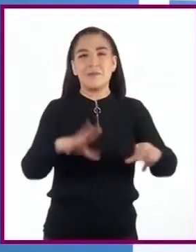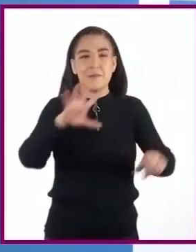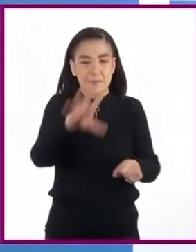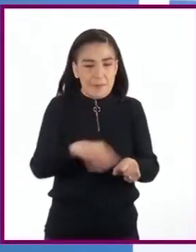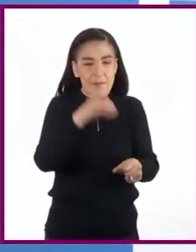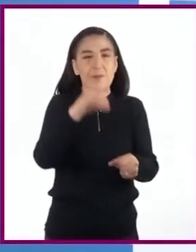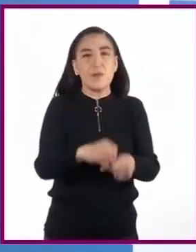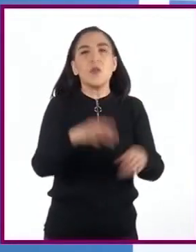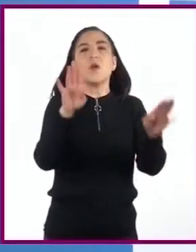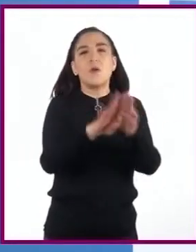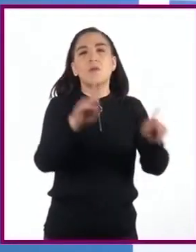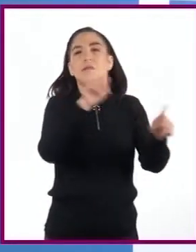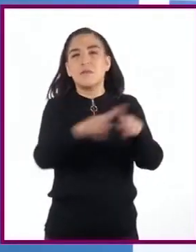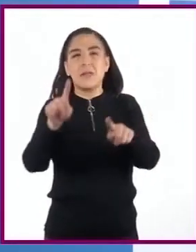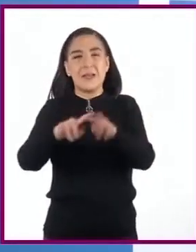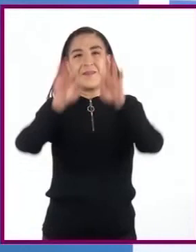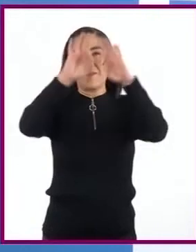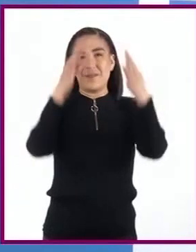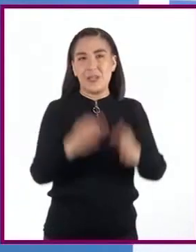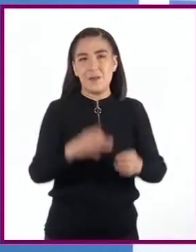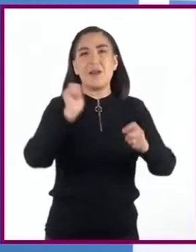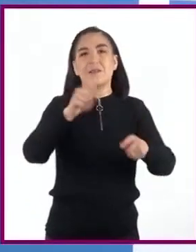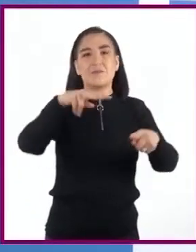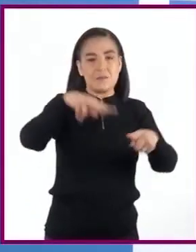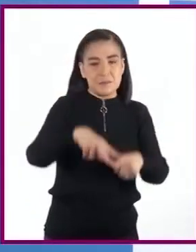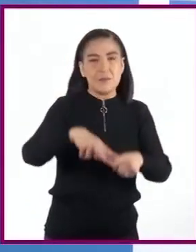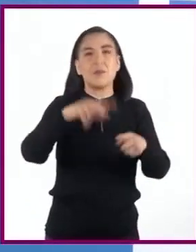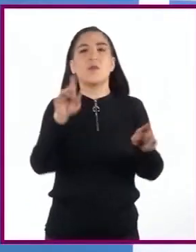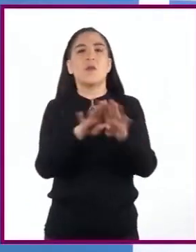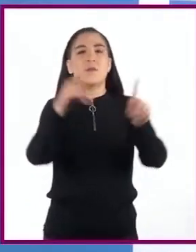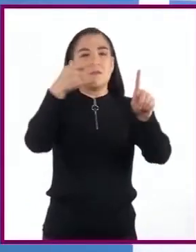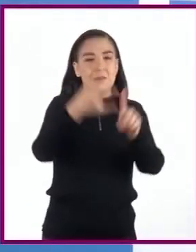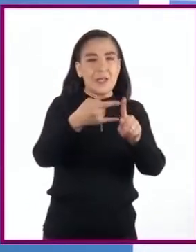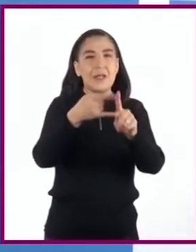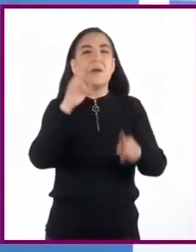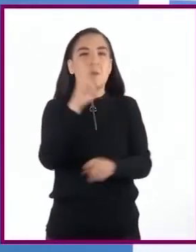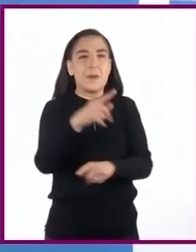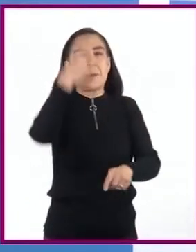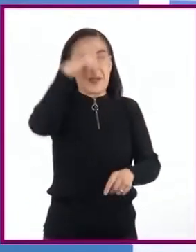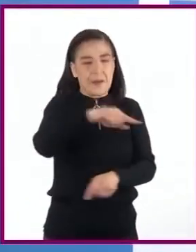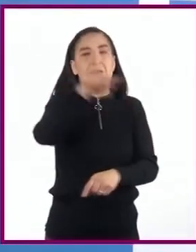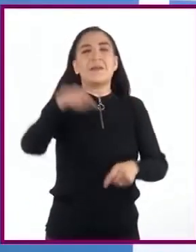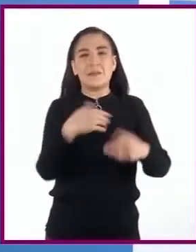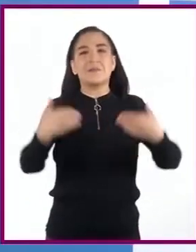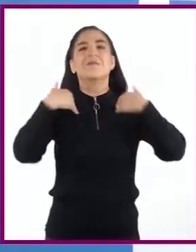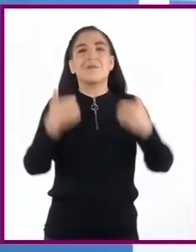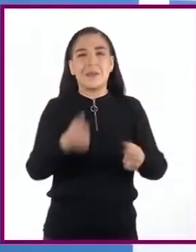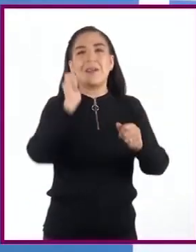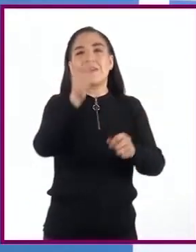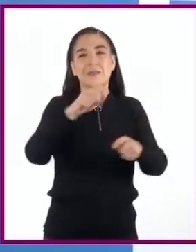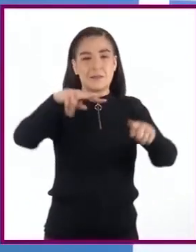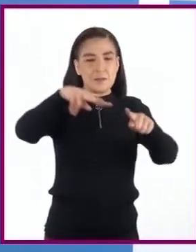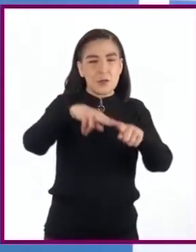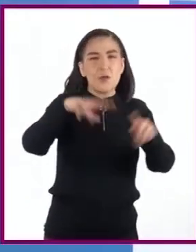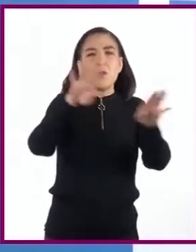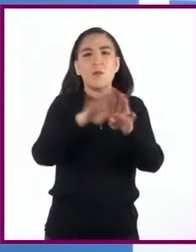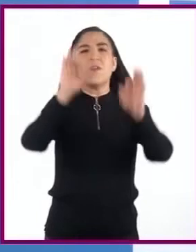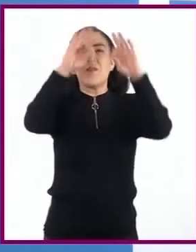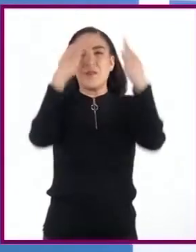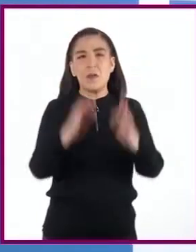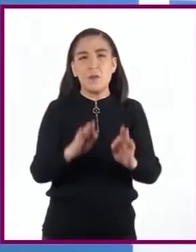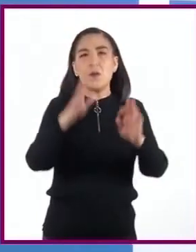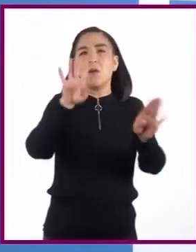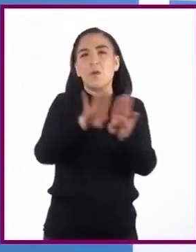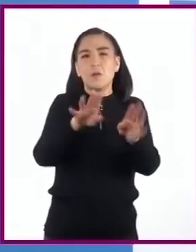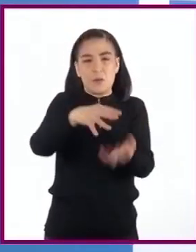que identificamos en una figura geométrica. Elementos que debemos comprender para el estudio de la congruencia de triángulos. En una figura